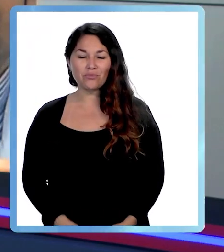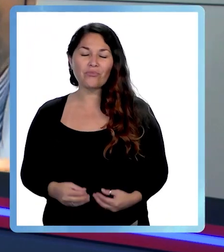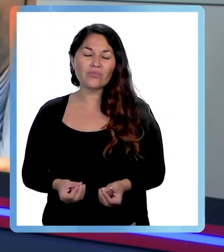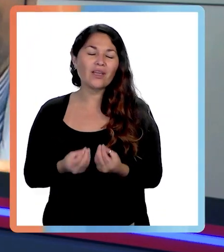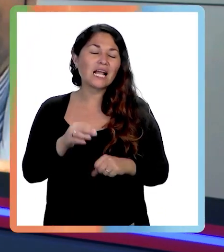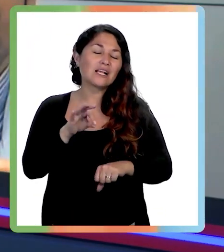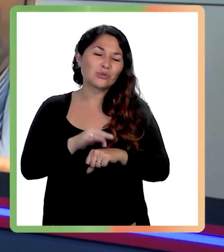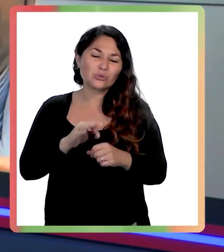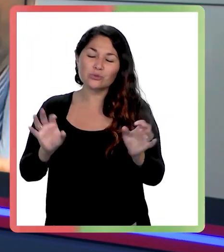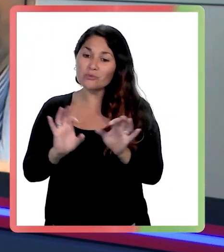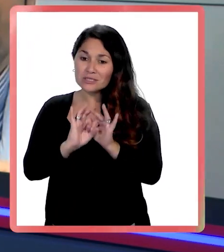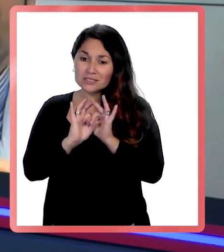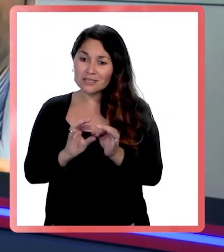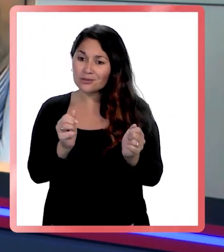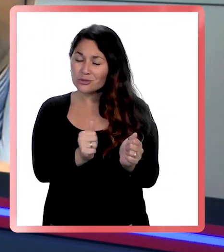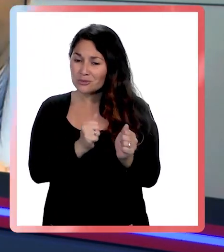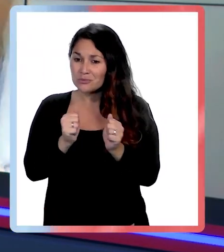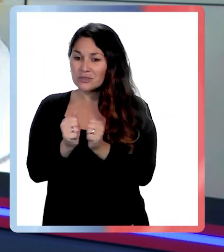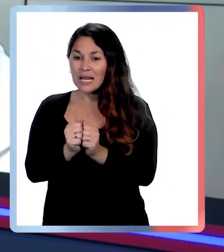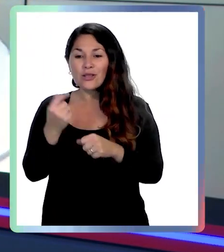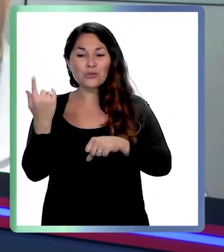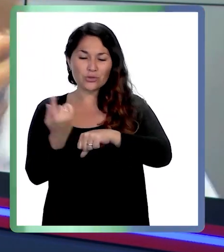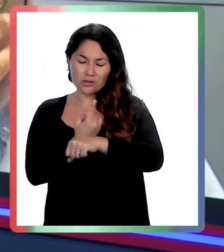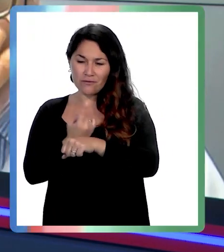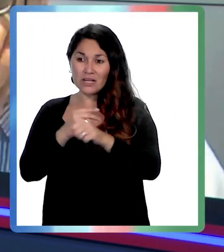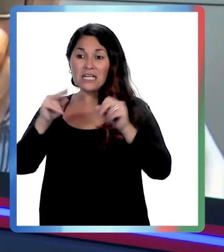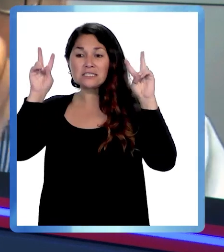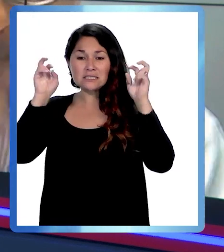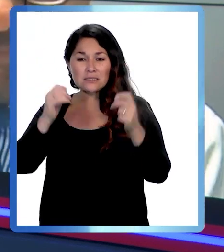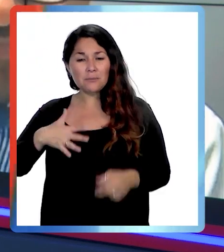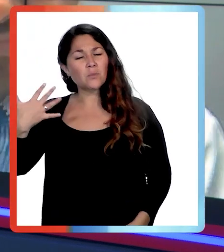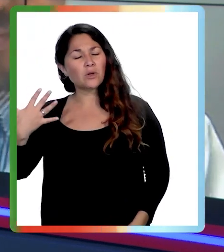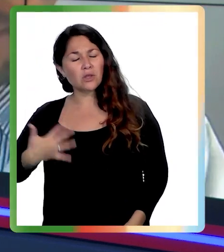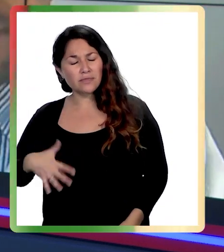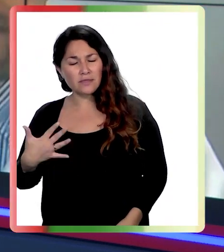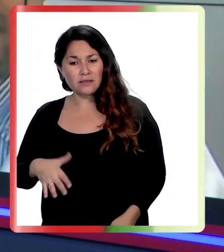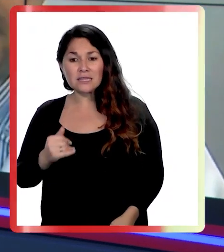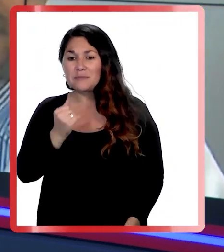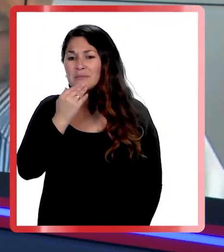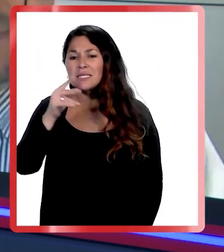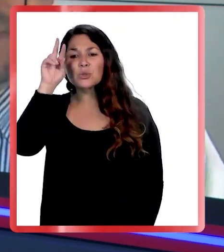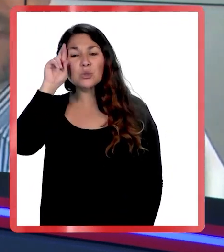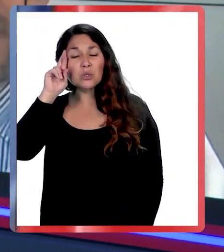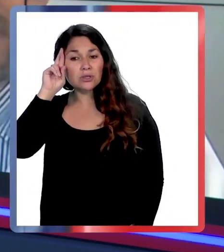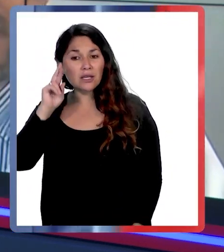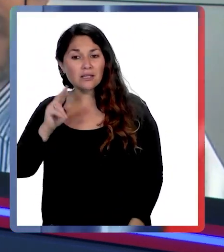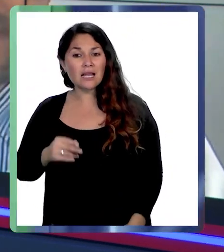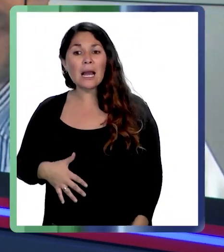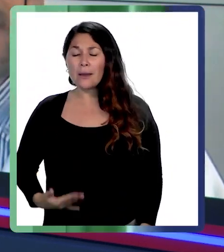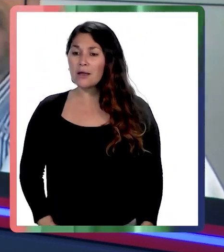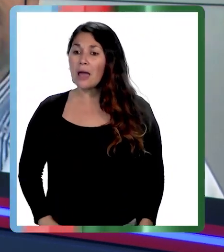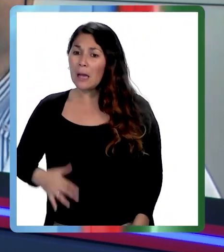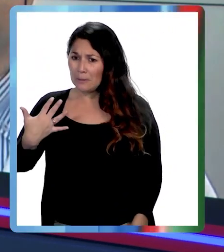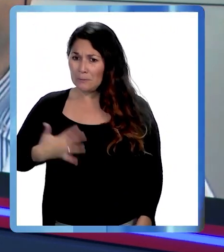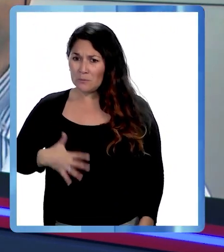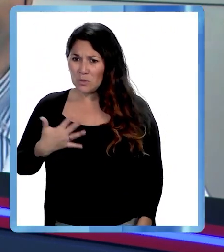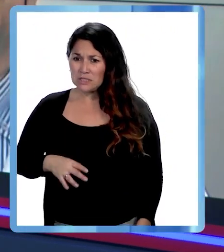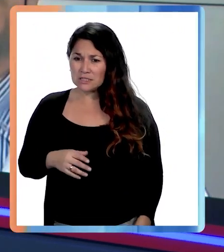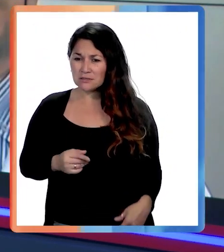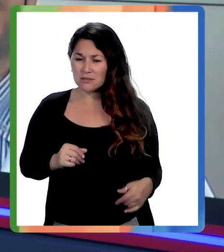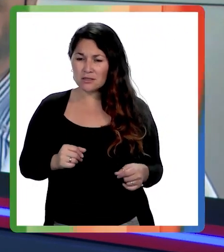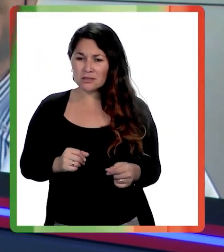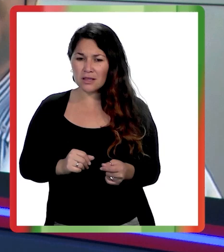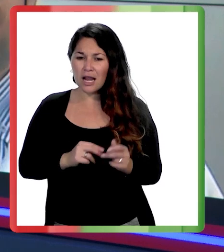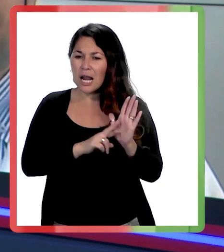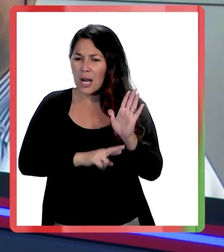Bueno, doctor Ricardo Silva, muchas gracias por acompañarnos y conversar de este tema tan importante y también por recordar la importancia de los tratamientos